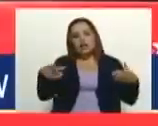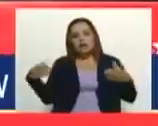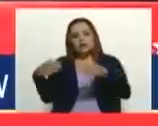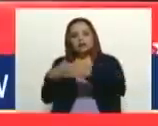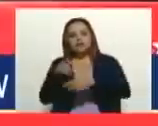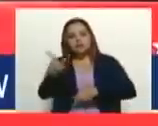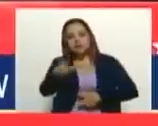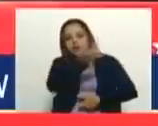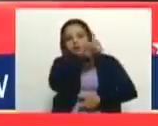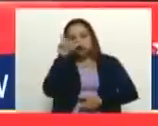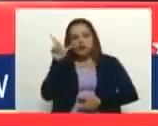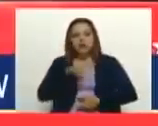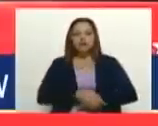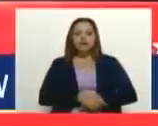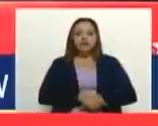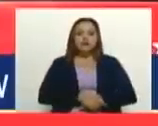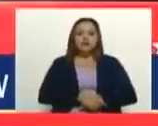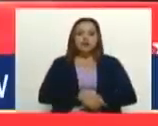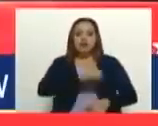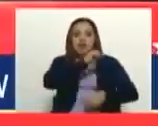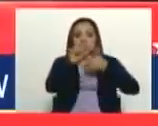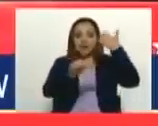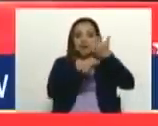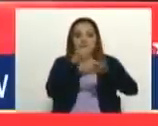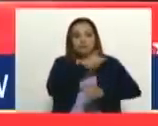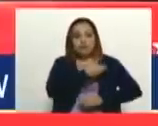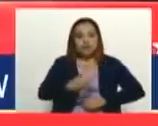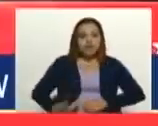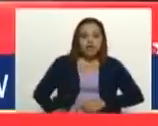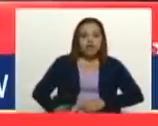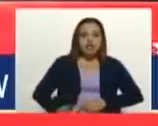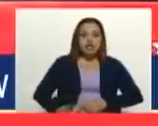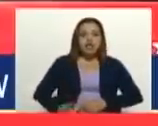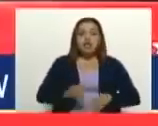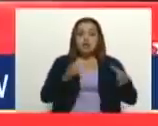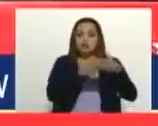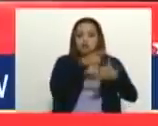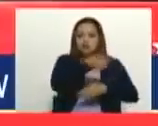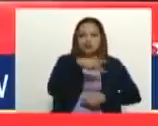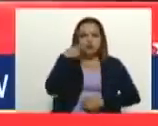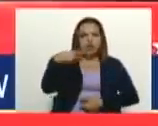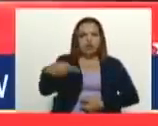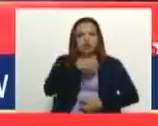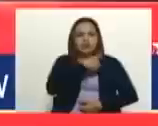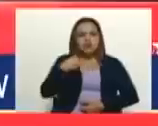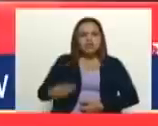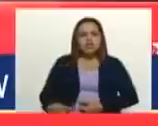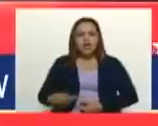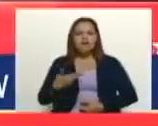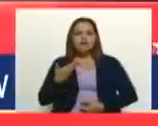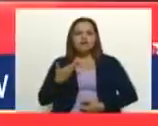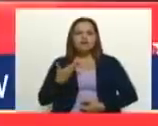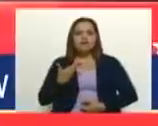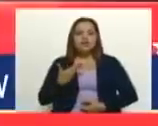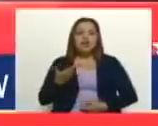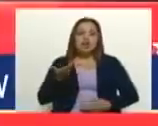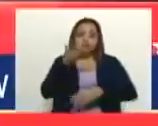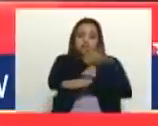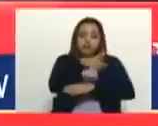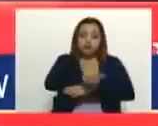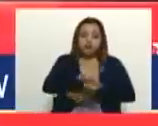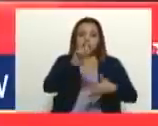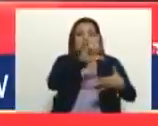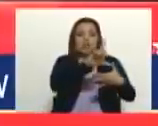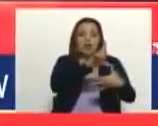vicepresidente del partido por asuntos latinoamericanos. Va a estar aquí en Venezuela, va a estar